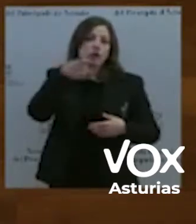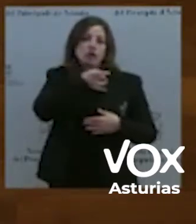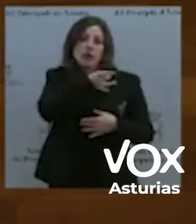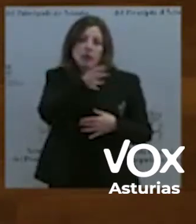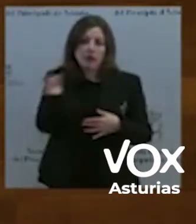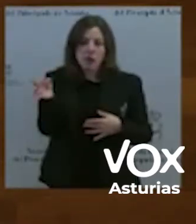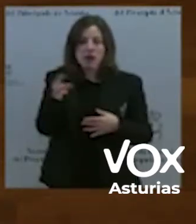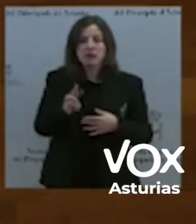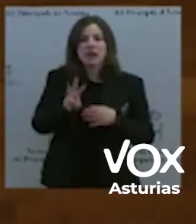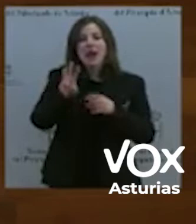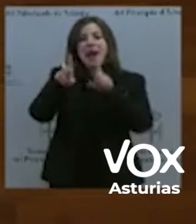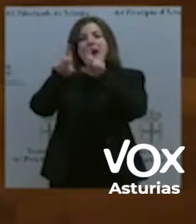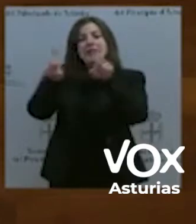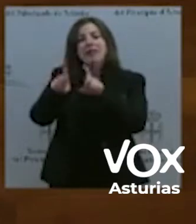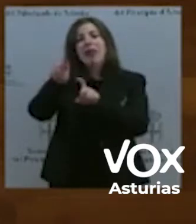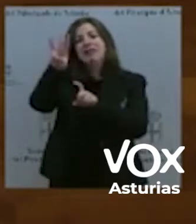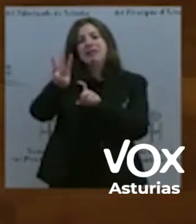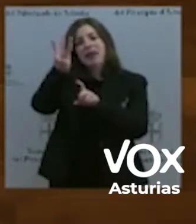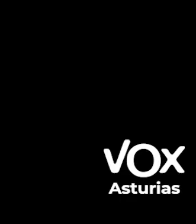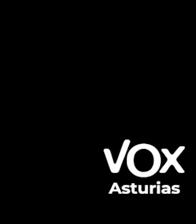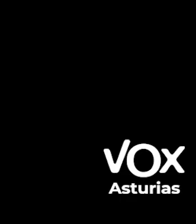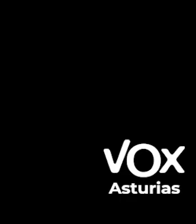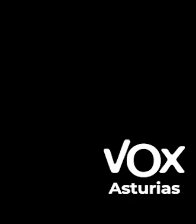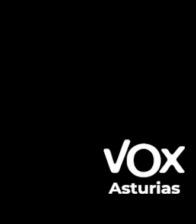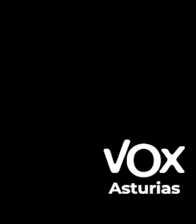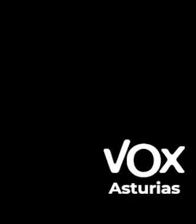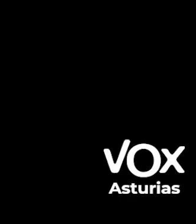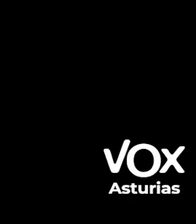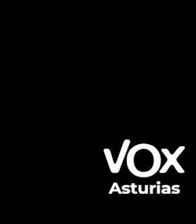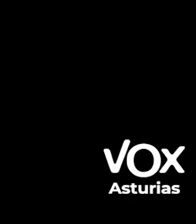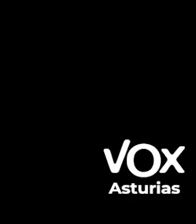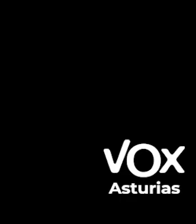del cuidado diario de las personas que lo necesitan.